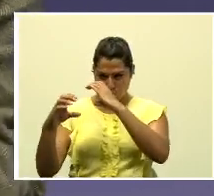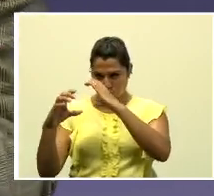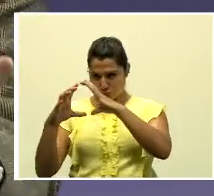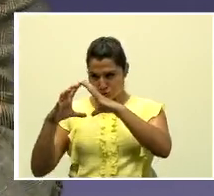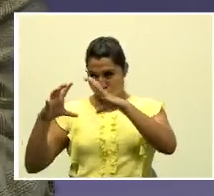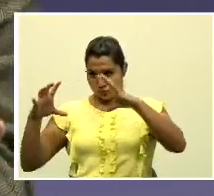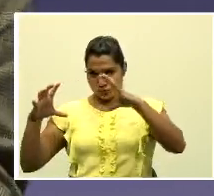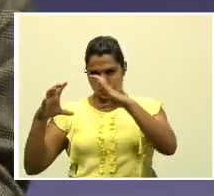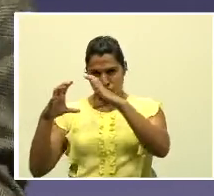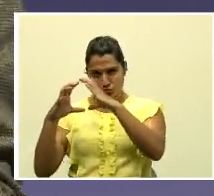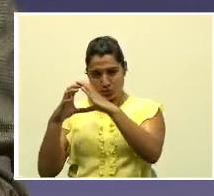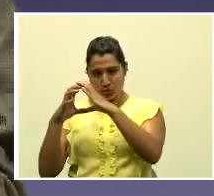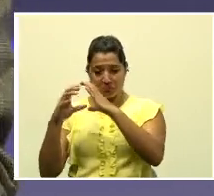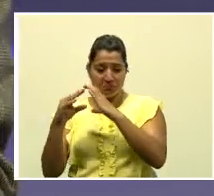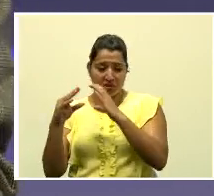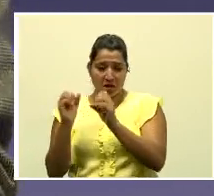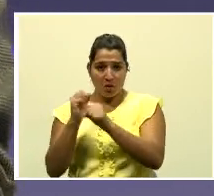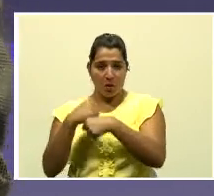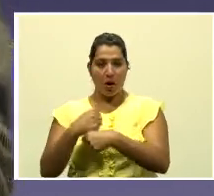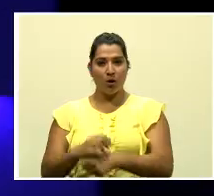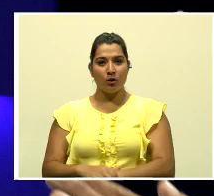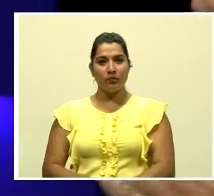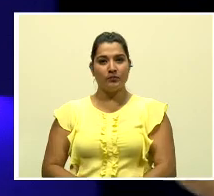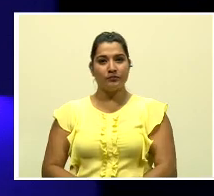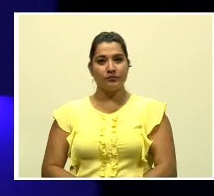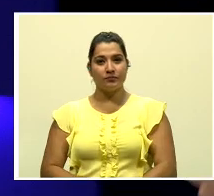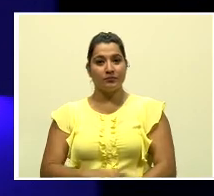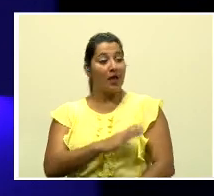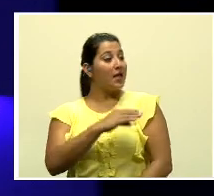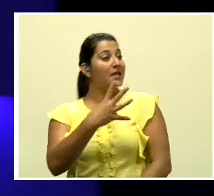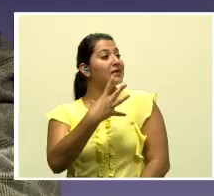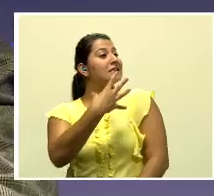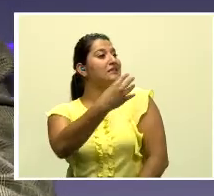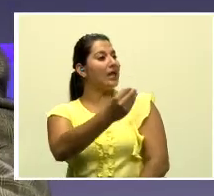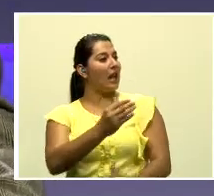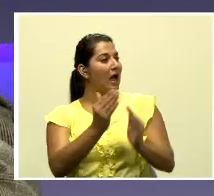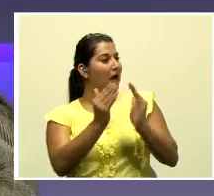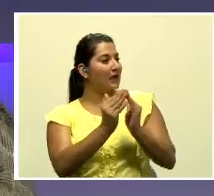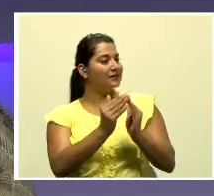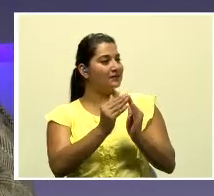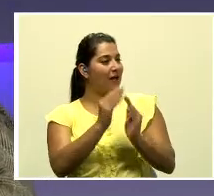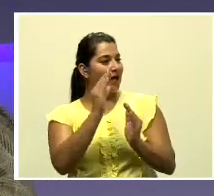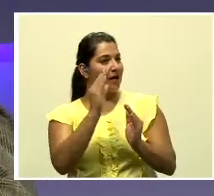y yo voy a lo... ¿Y sale de casa? Salgo de casa, salgo de casa.